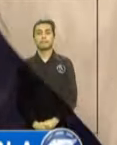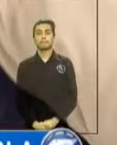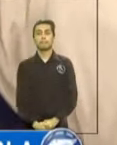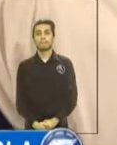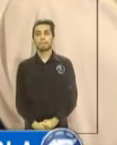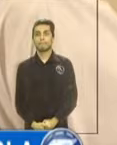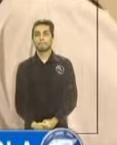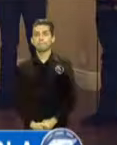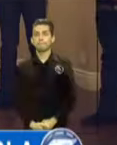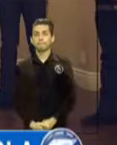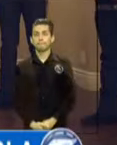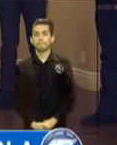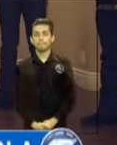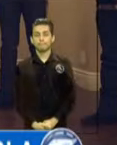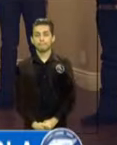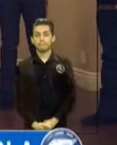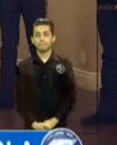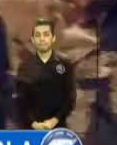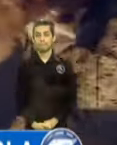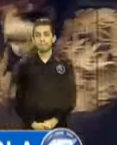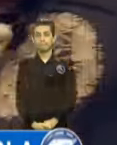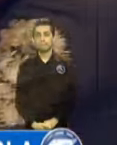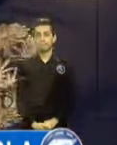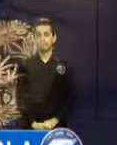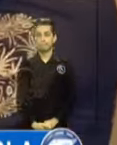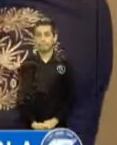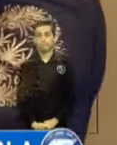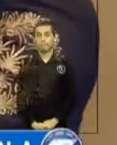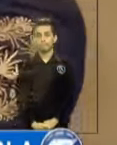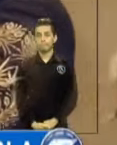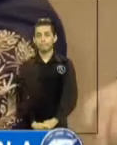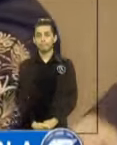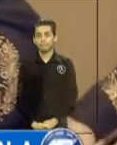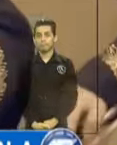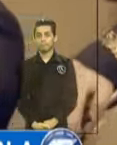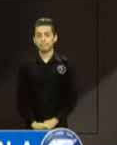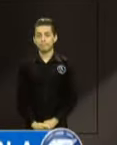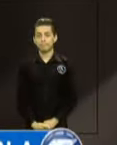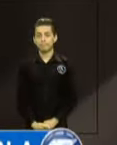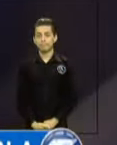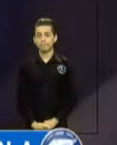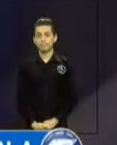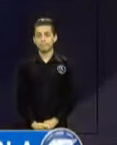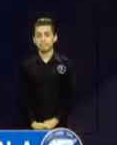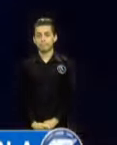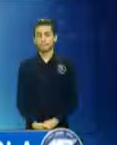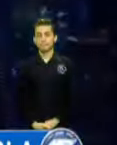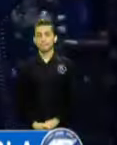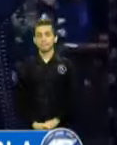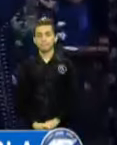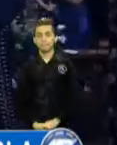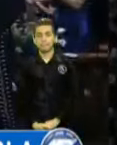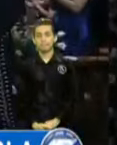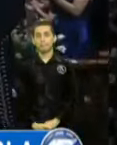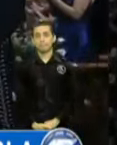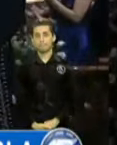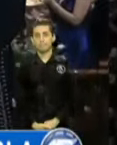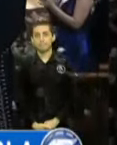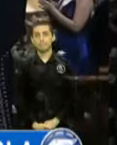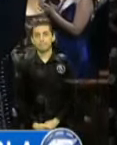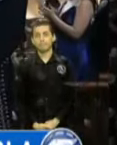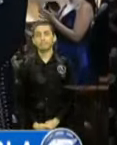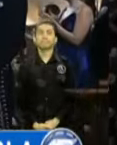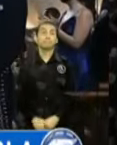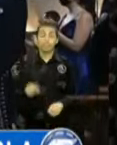de penas, a los cuantos tragos me olvido de ella. En medio